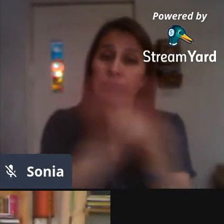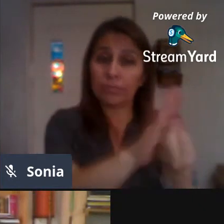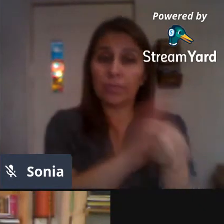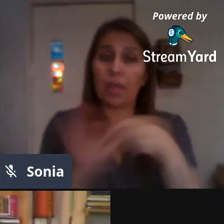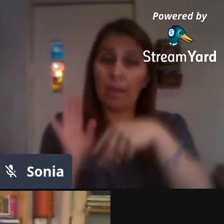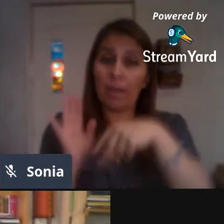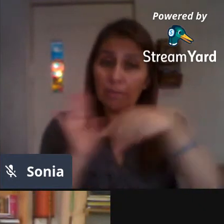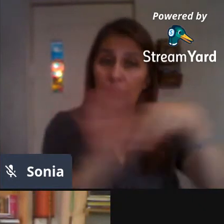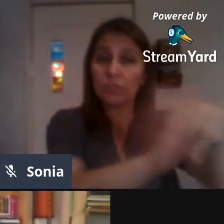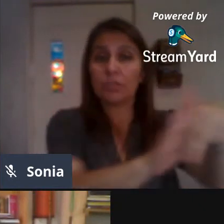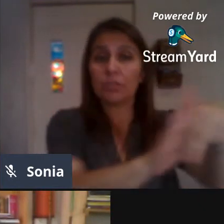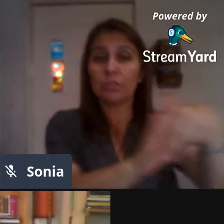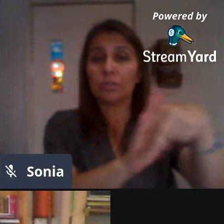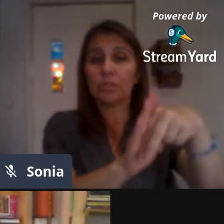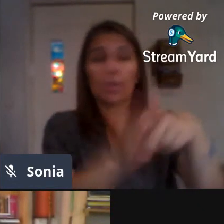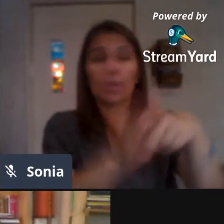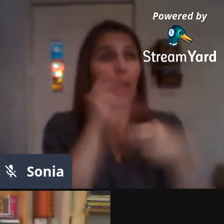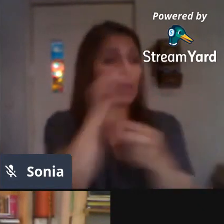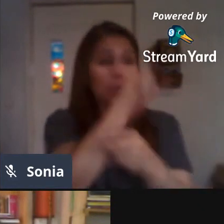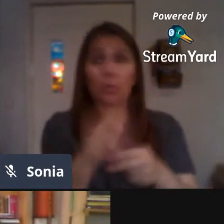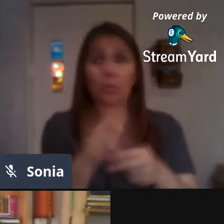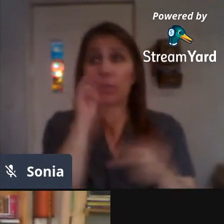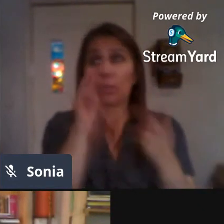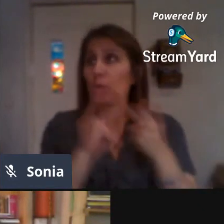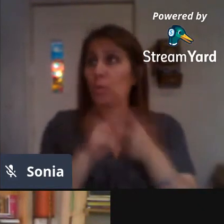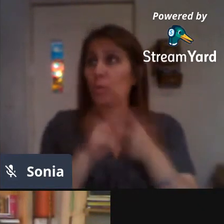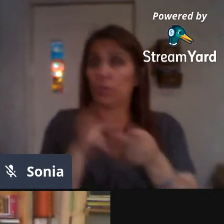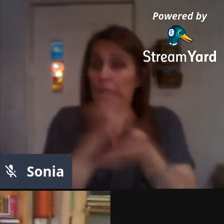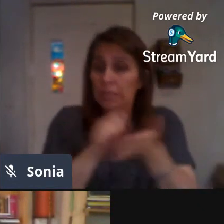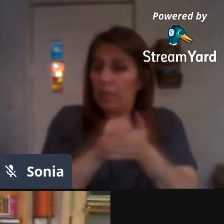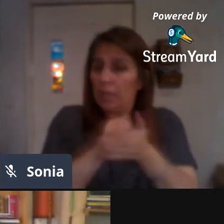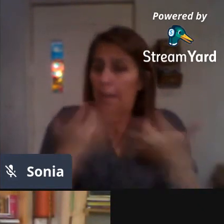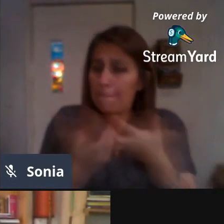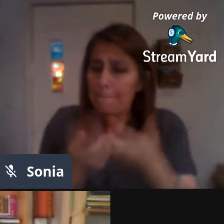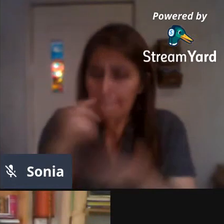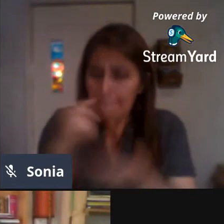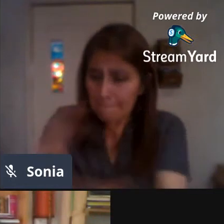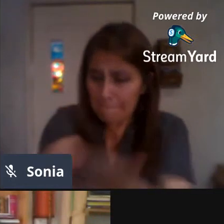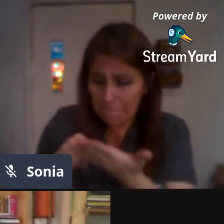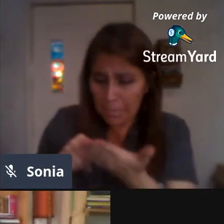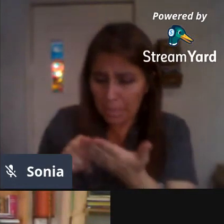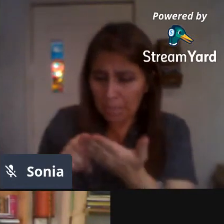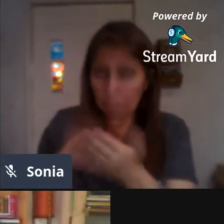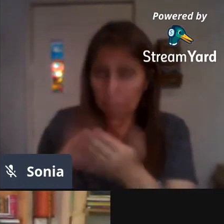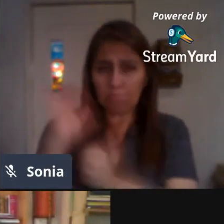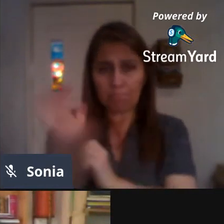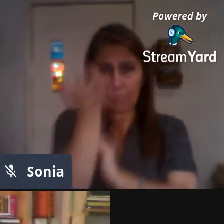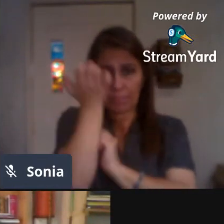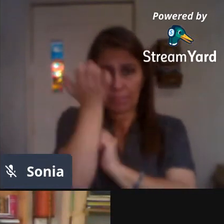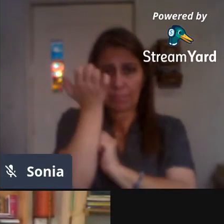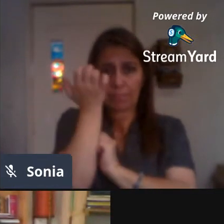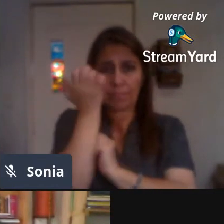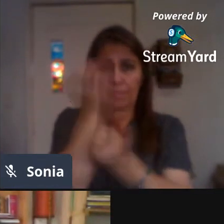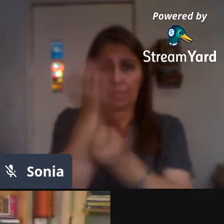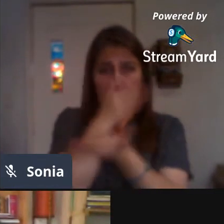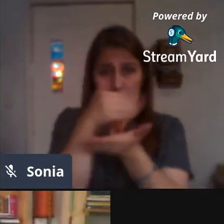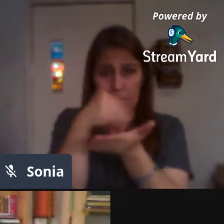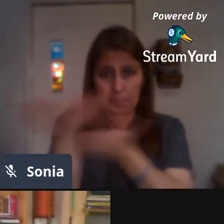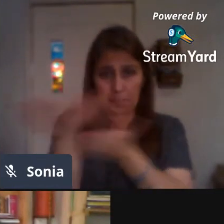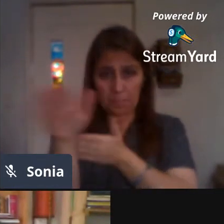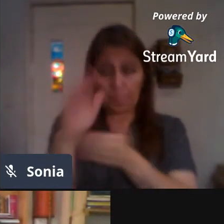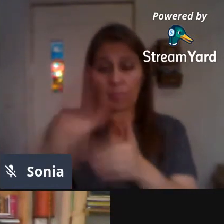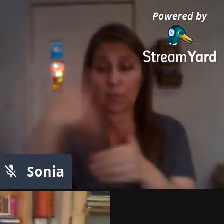conocen es existe más grito y lamentablemente queden afuera de eso pues consideramos después una vulneración